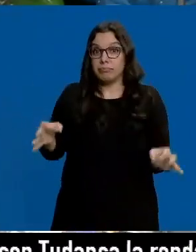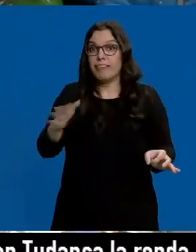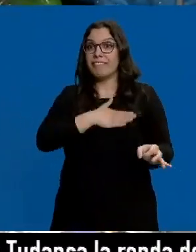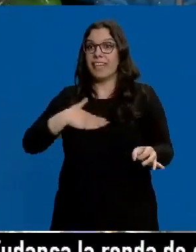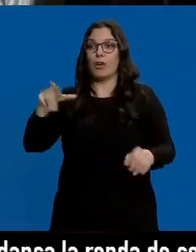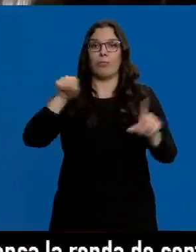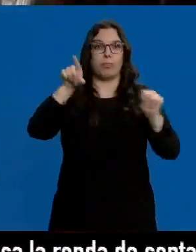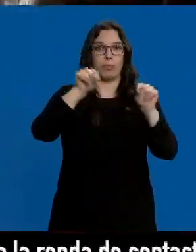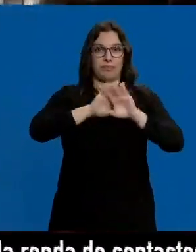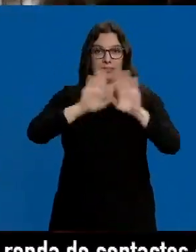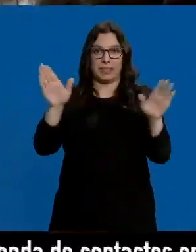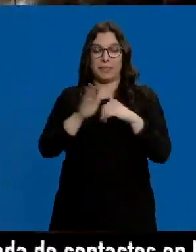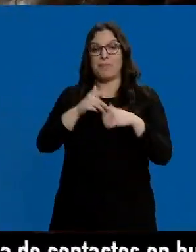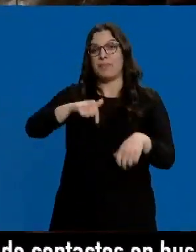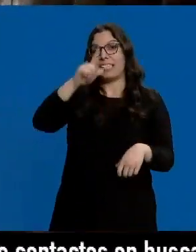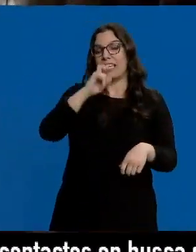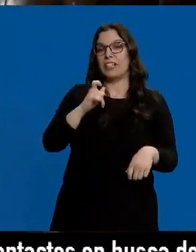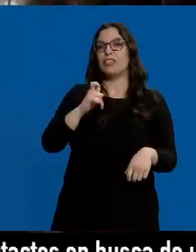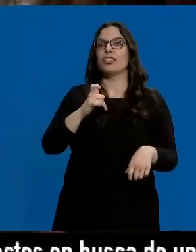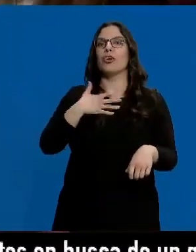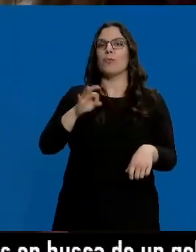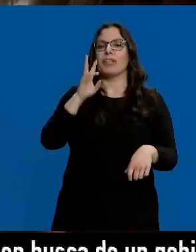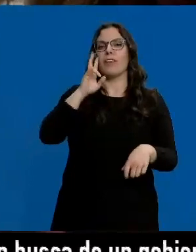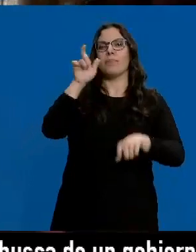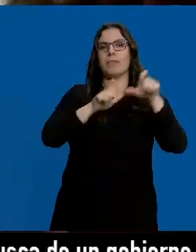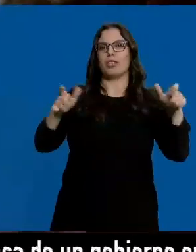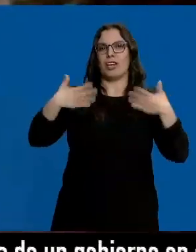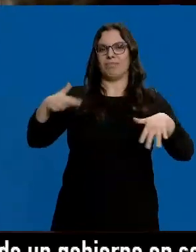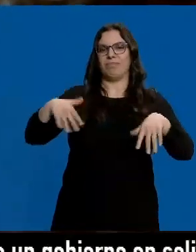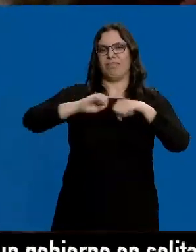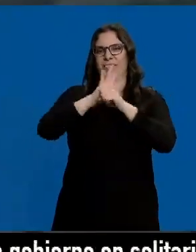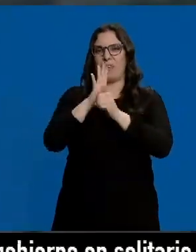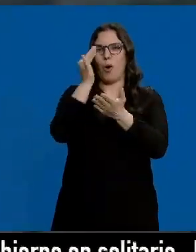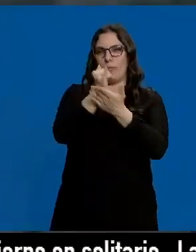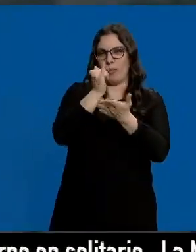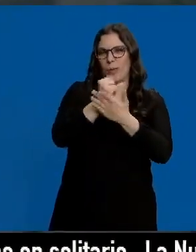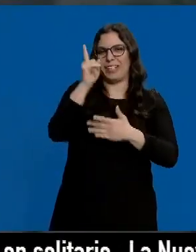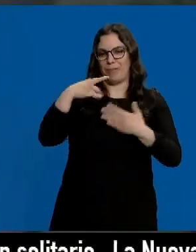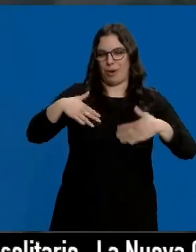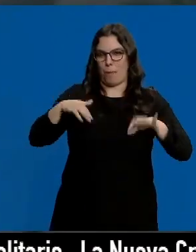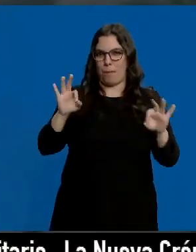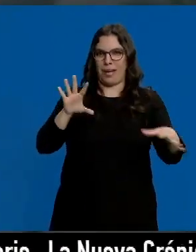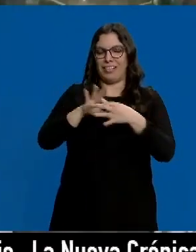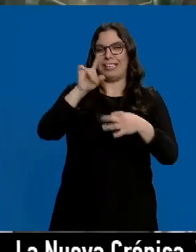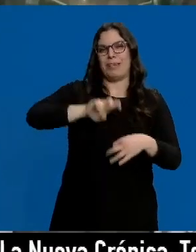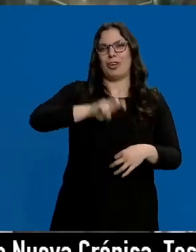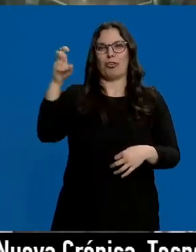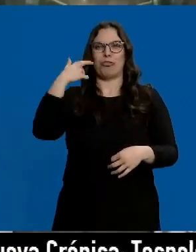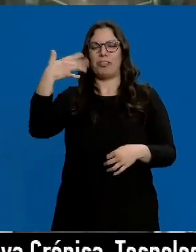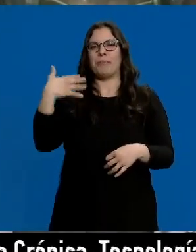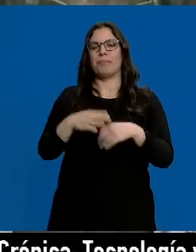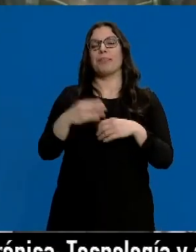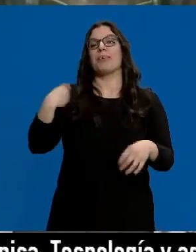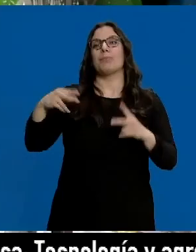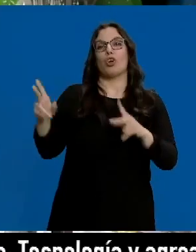quiero esto, quiero lo otro. Y aunque este año podremos ver a gente disfrazada de virus o de test de antígenos, también hay otros trajes estrella. Las